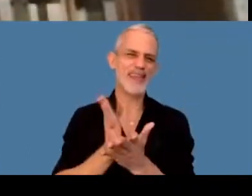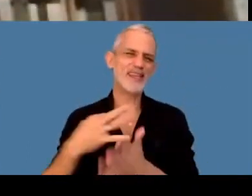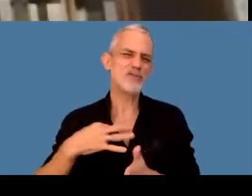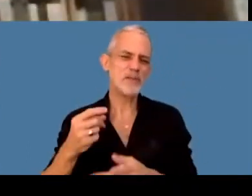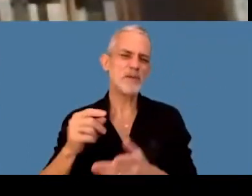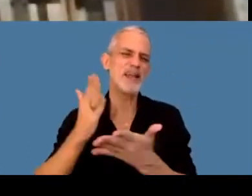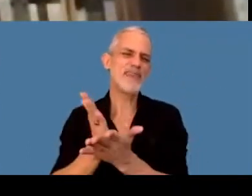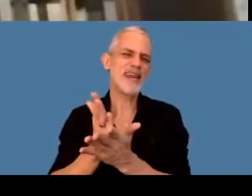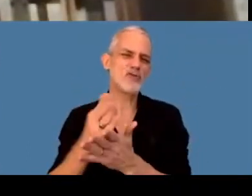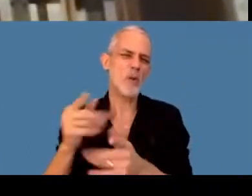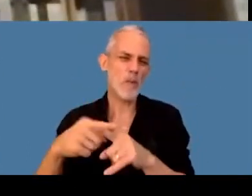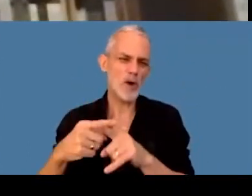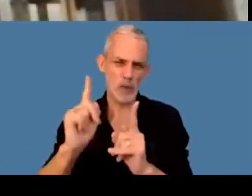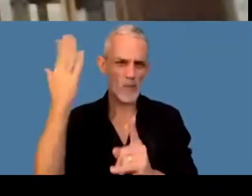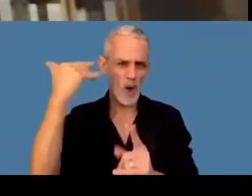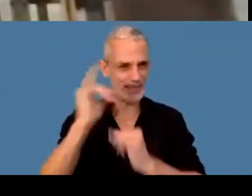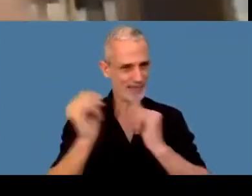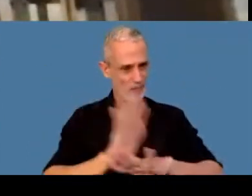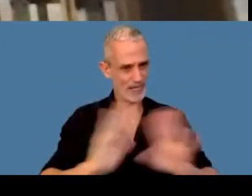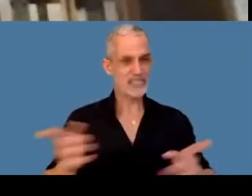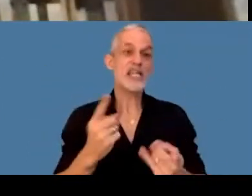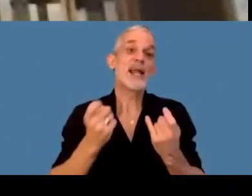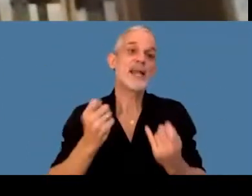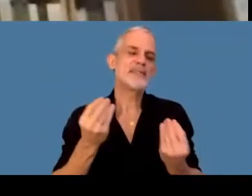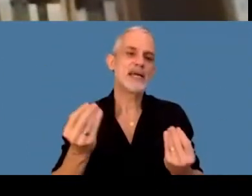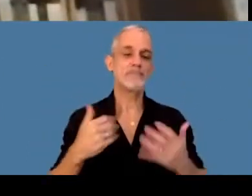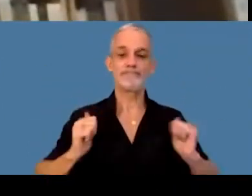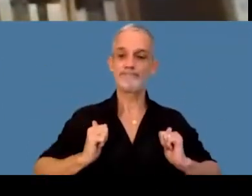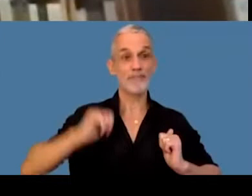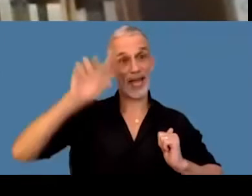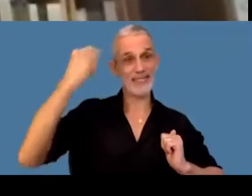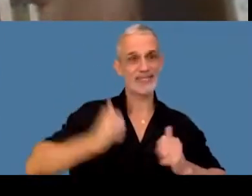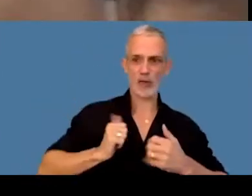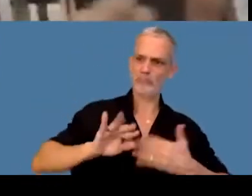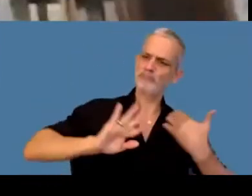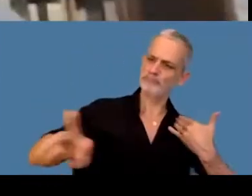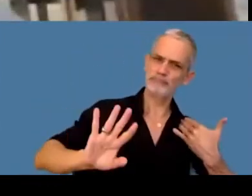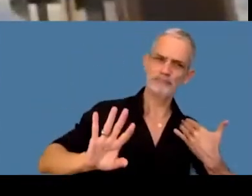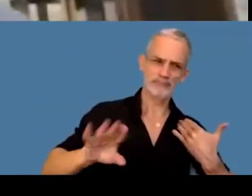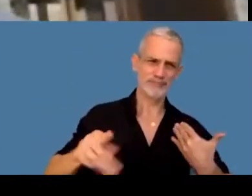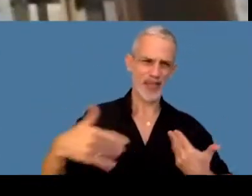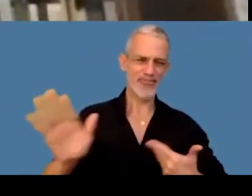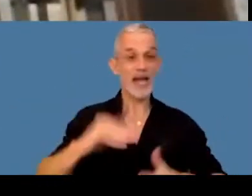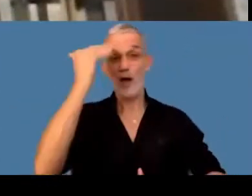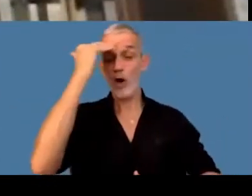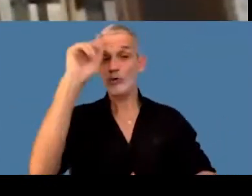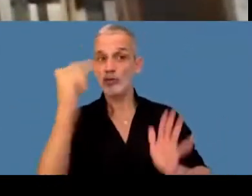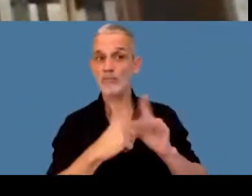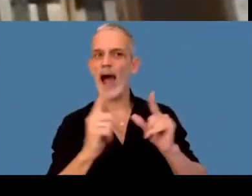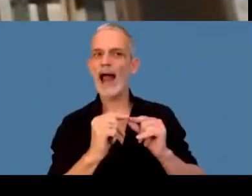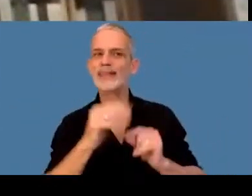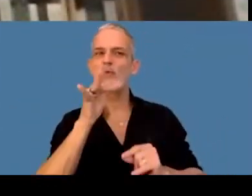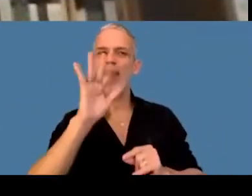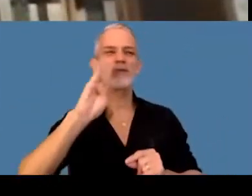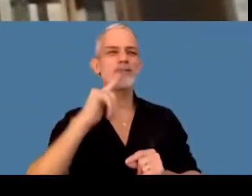ya lo he explicado anteriormente, que requieren la abstención del Estado, y si la Constitución en el artículo 14 bis dice que